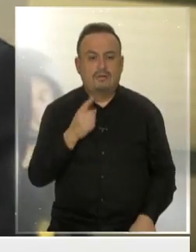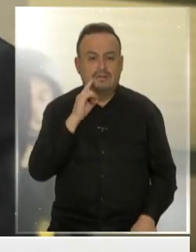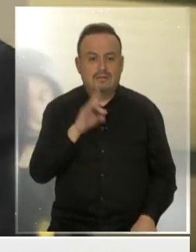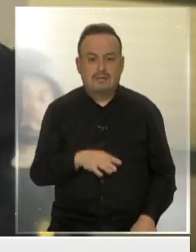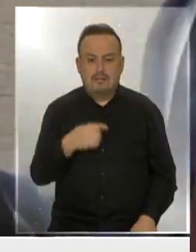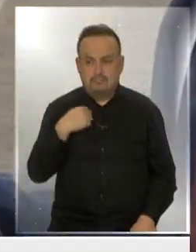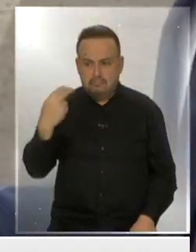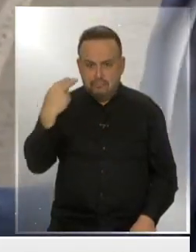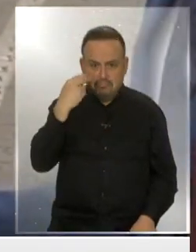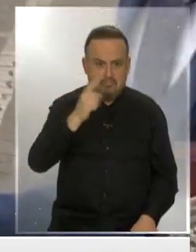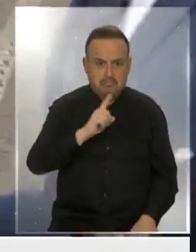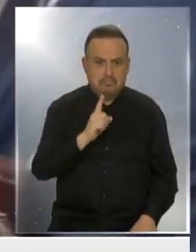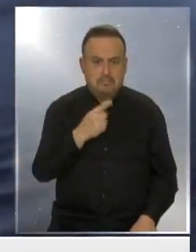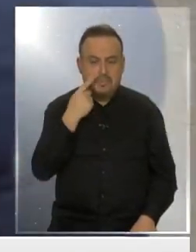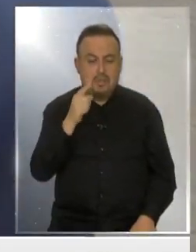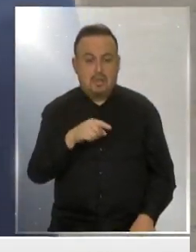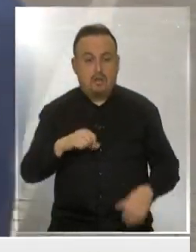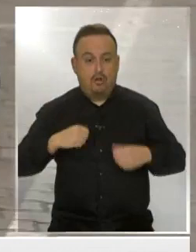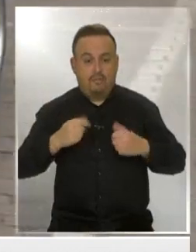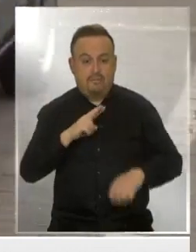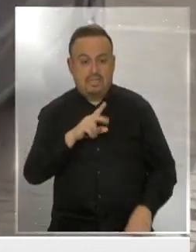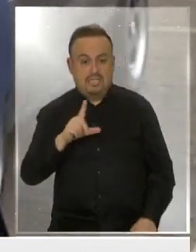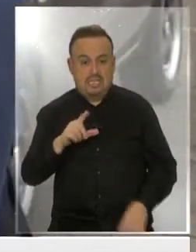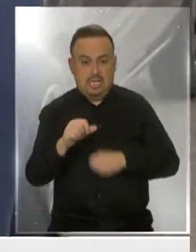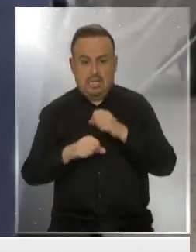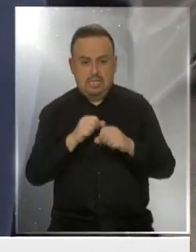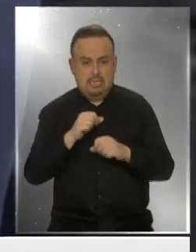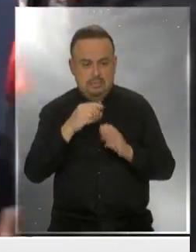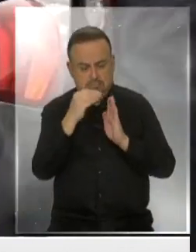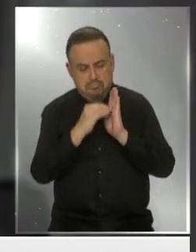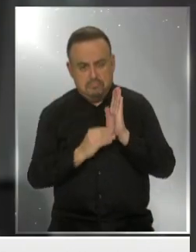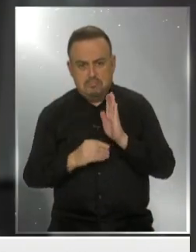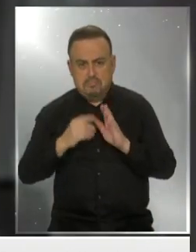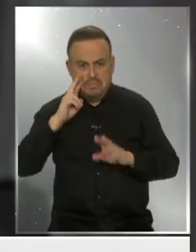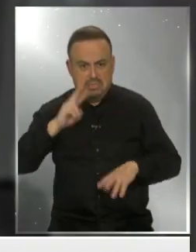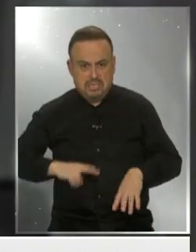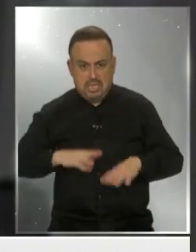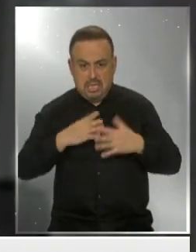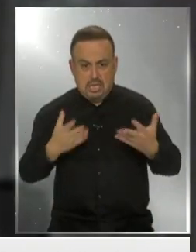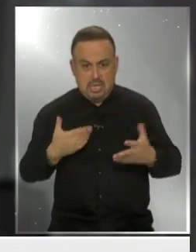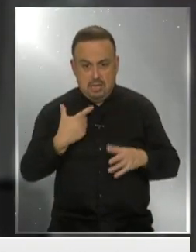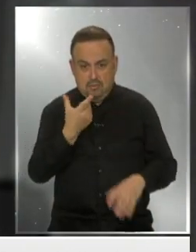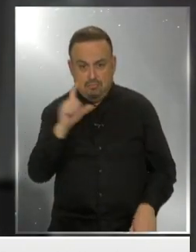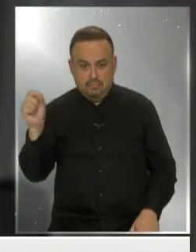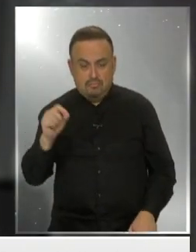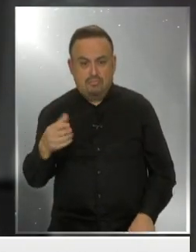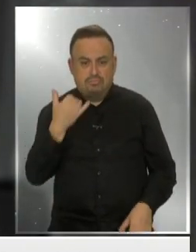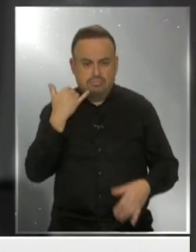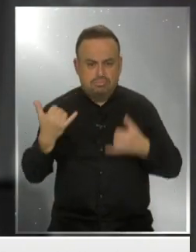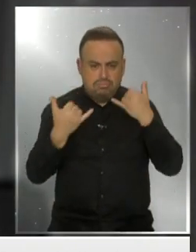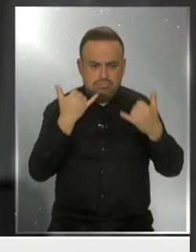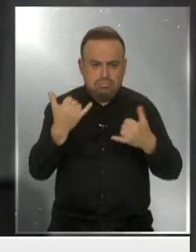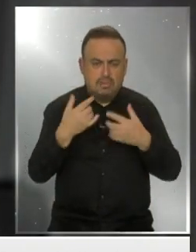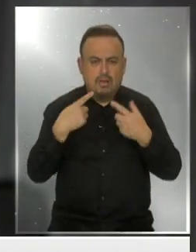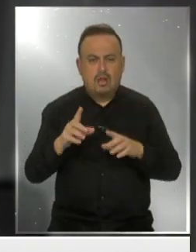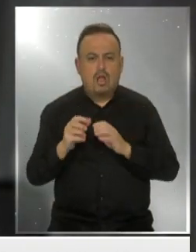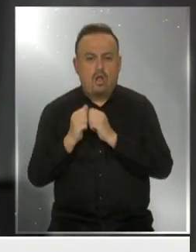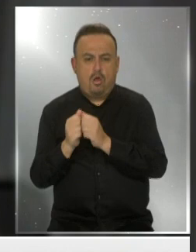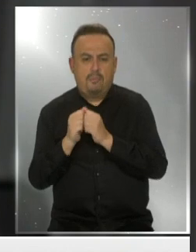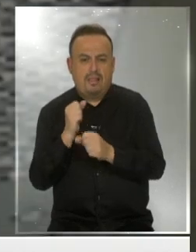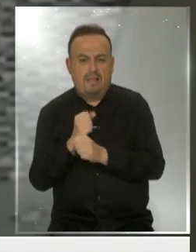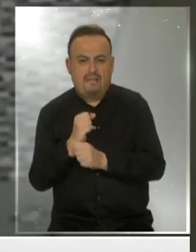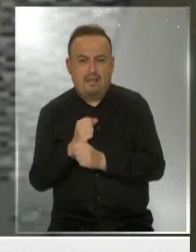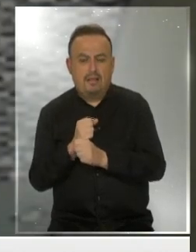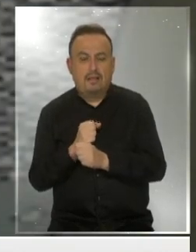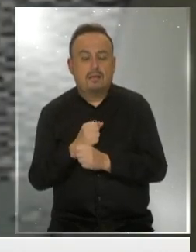no iba a ser reconoció el joven de 27 años sin antecedentes policiales una vez que escapó realizó llamadas telefónicas a compañeros de